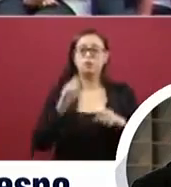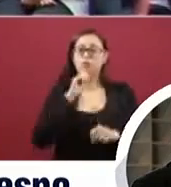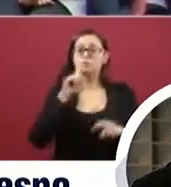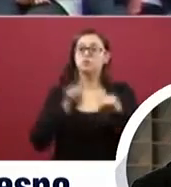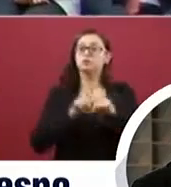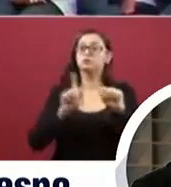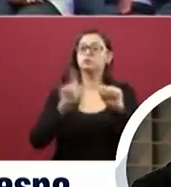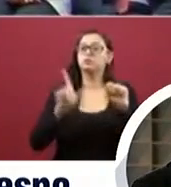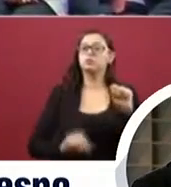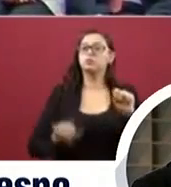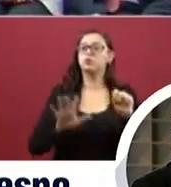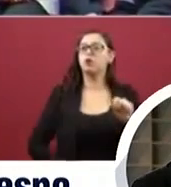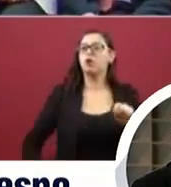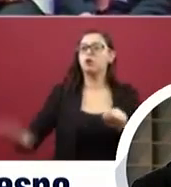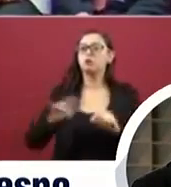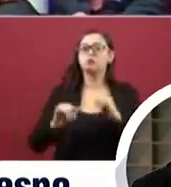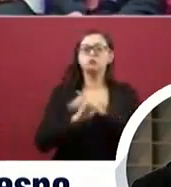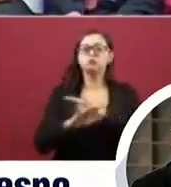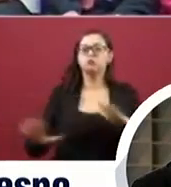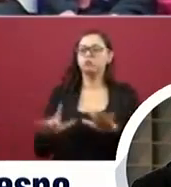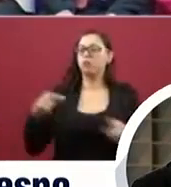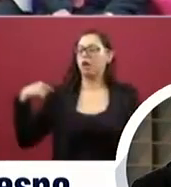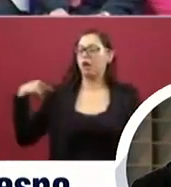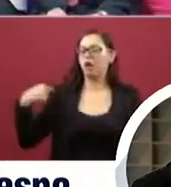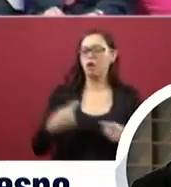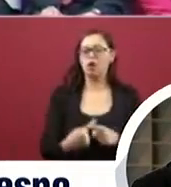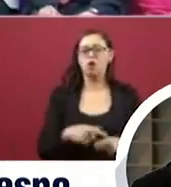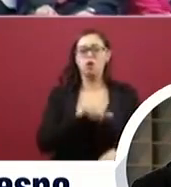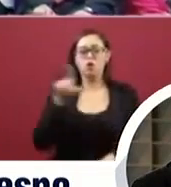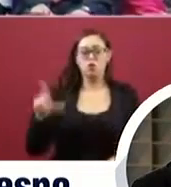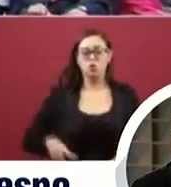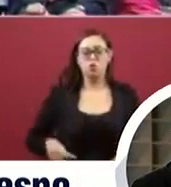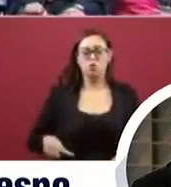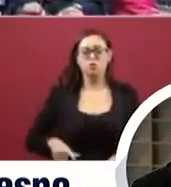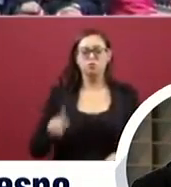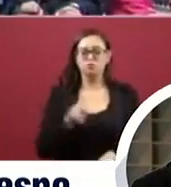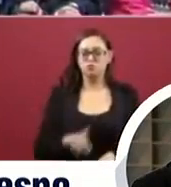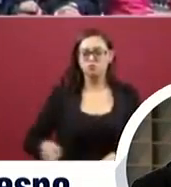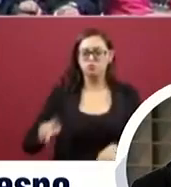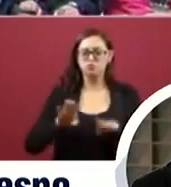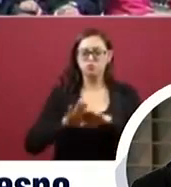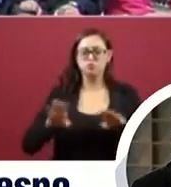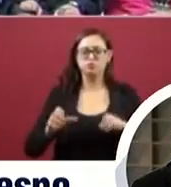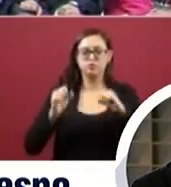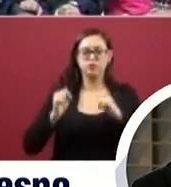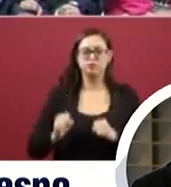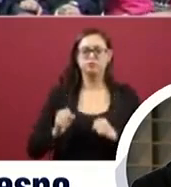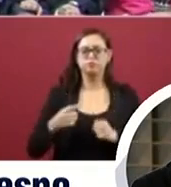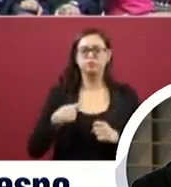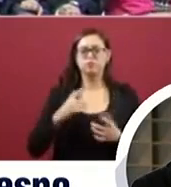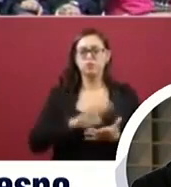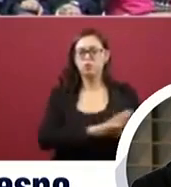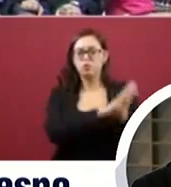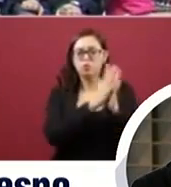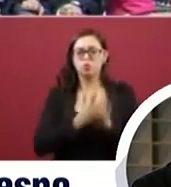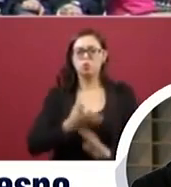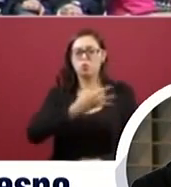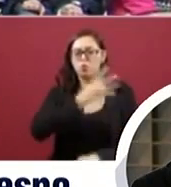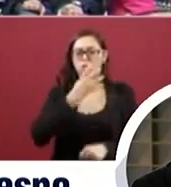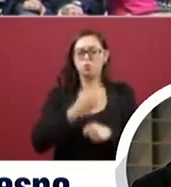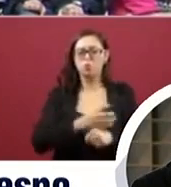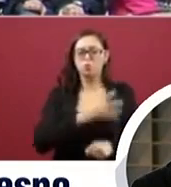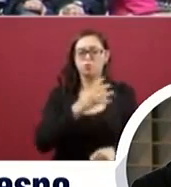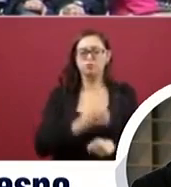A ver qué sucede más adelante, pero por lo pronto los indicadores son de que el crecimiento va a ser más abajo. Y eso es natural porque el